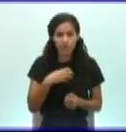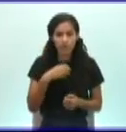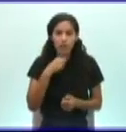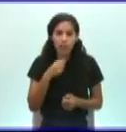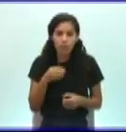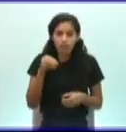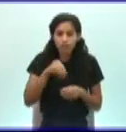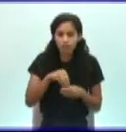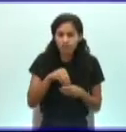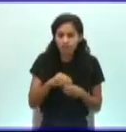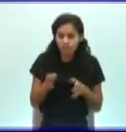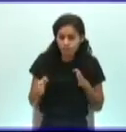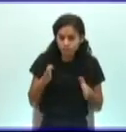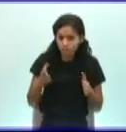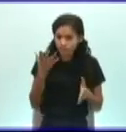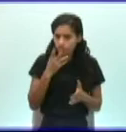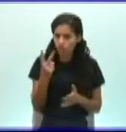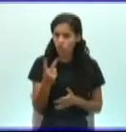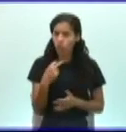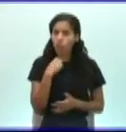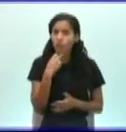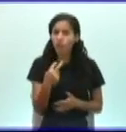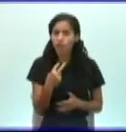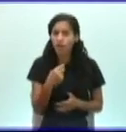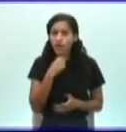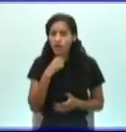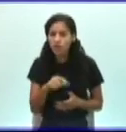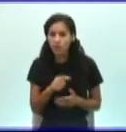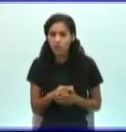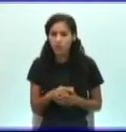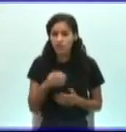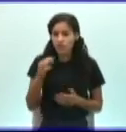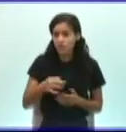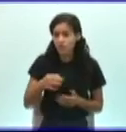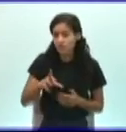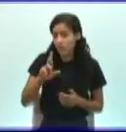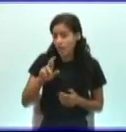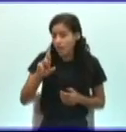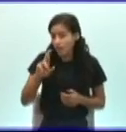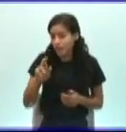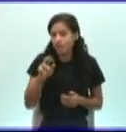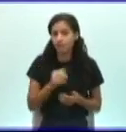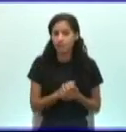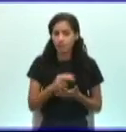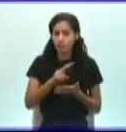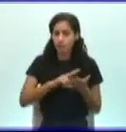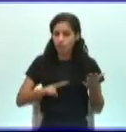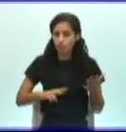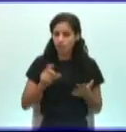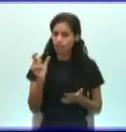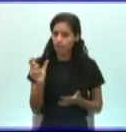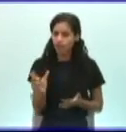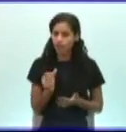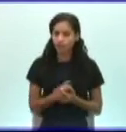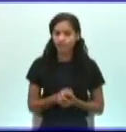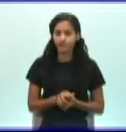dos vocales y siempre son dos letras R. Voy a leer las palabras que observan.